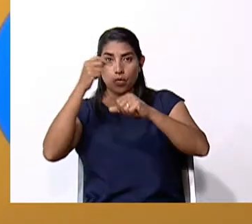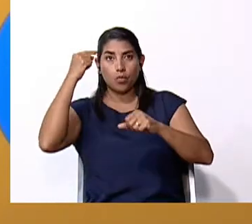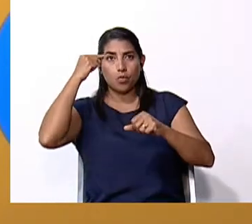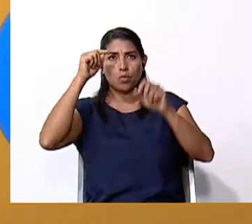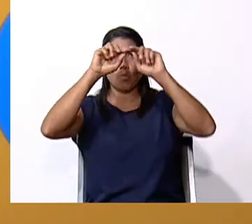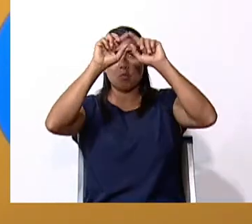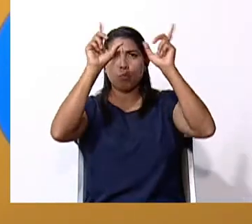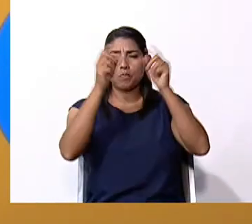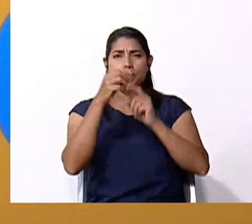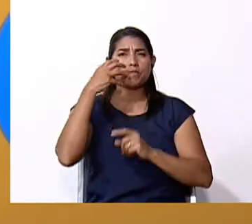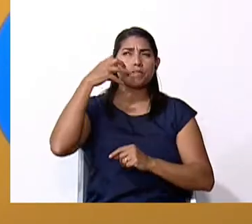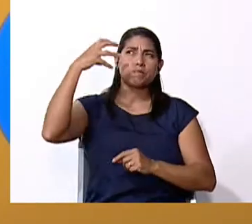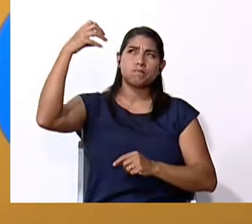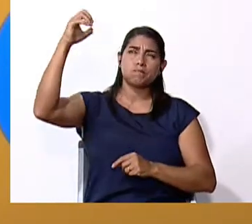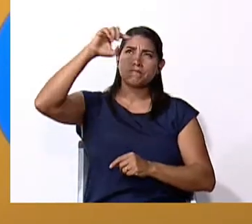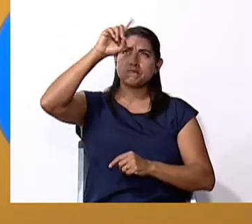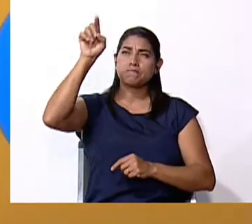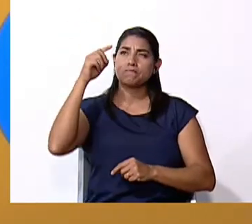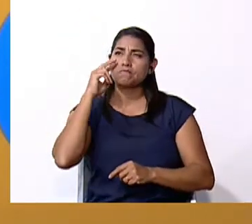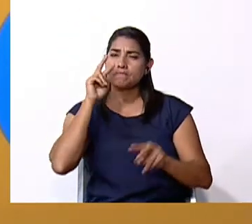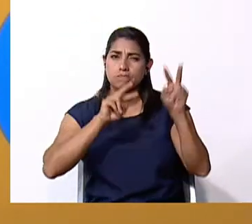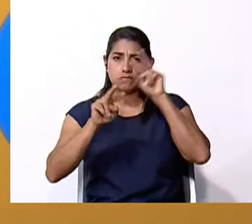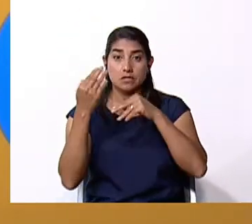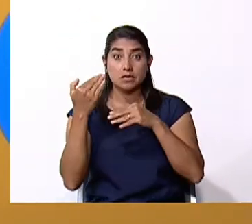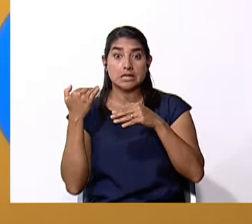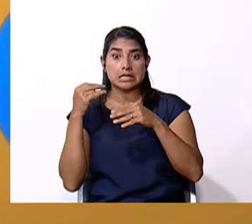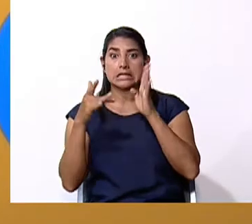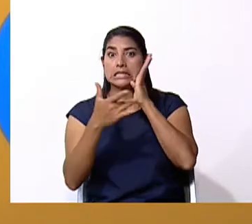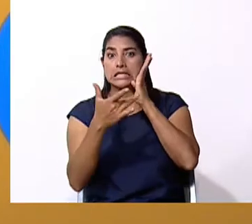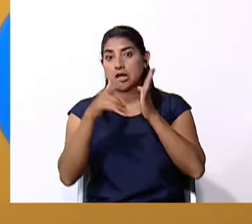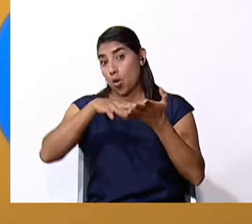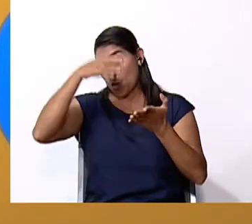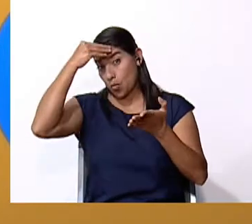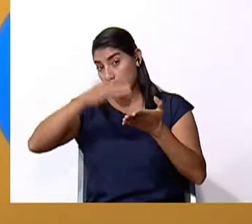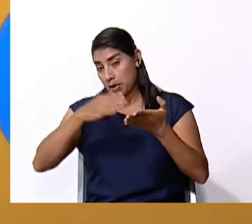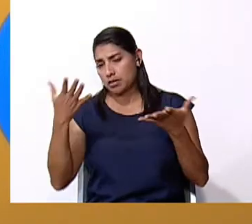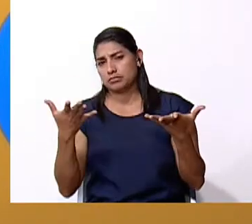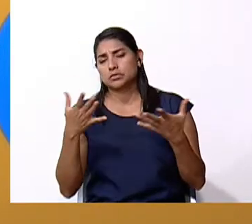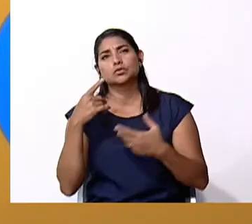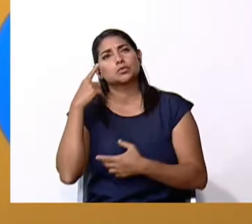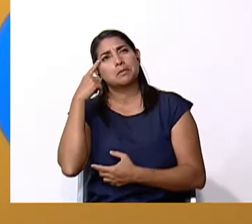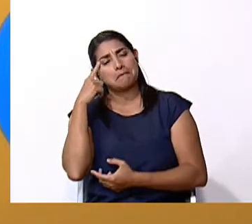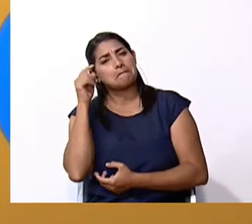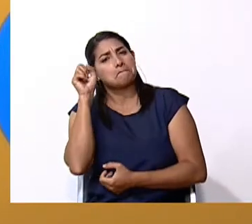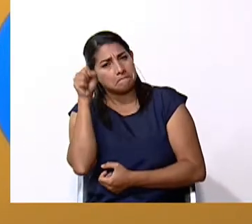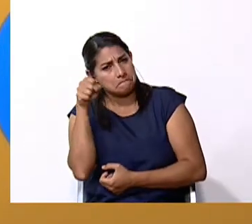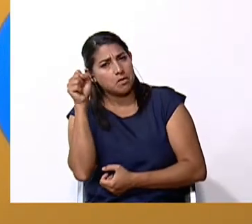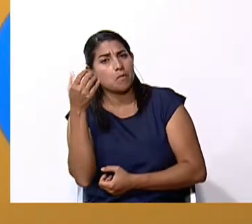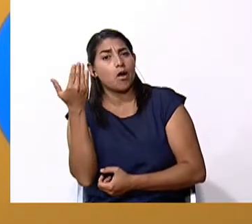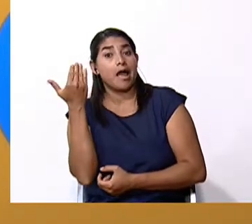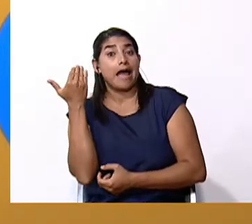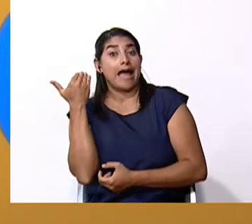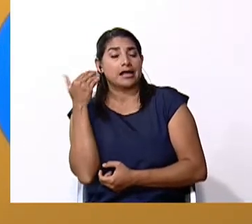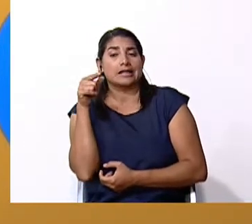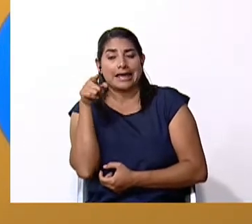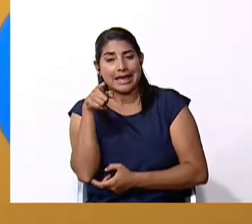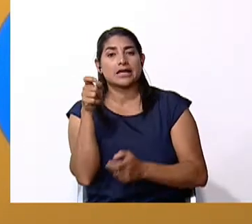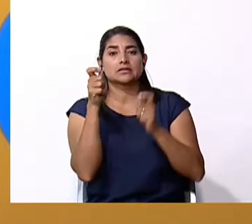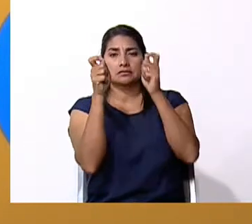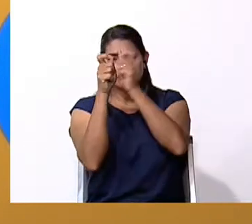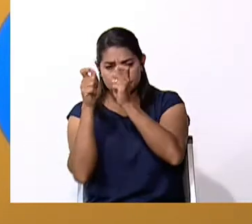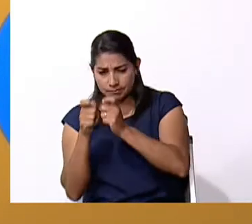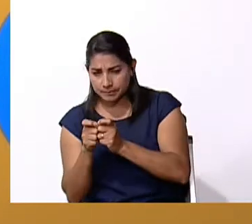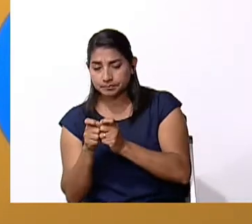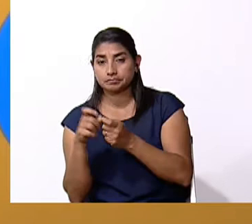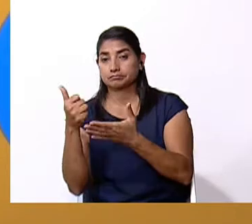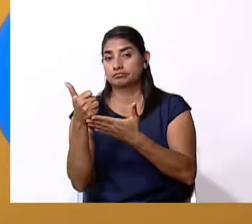¿Han observado estas técnicas? Bueno, creo que sí, porque estas estrategias de las que les estoy